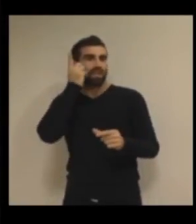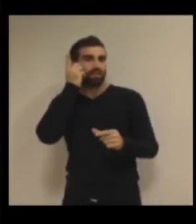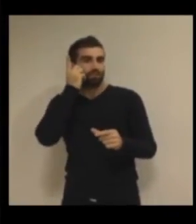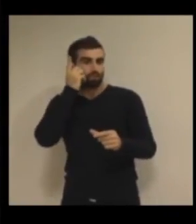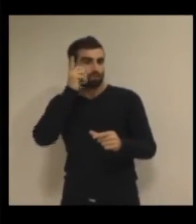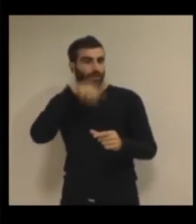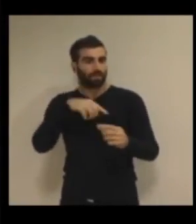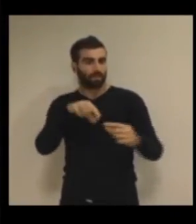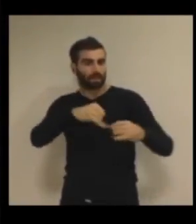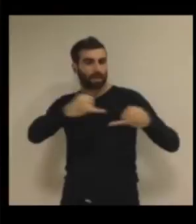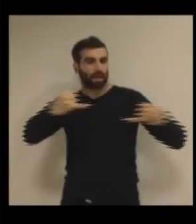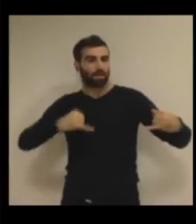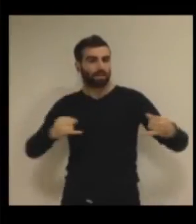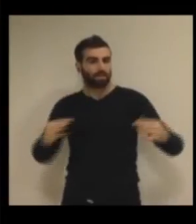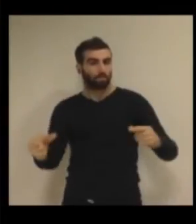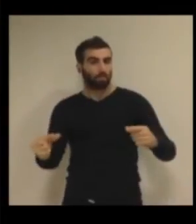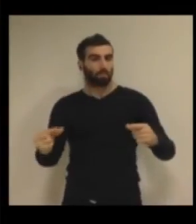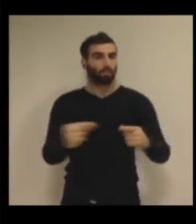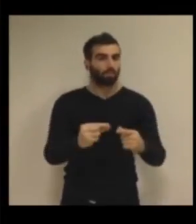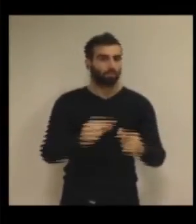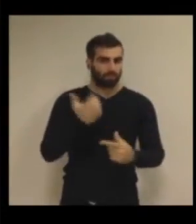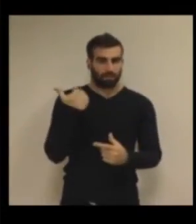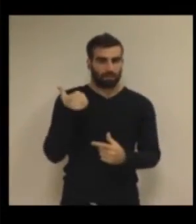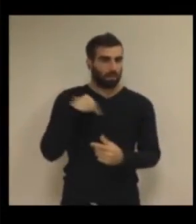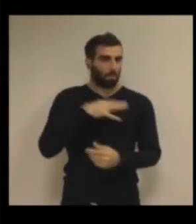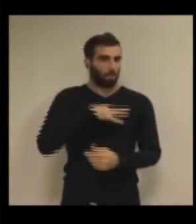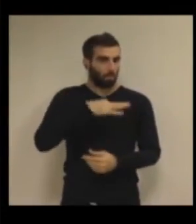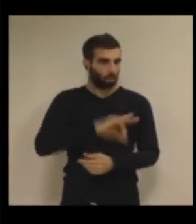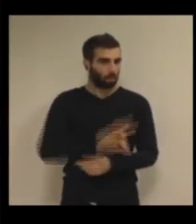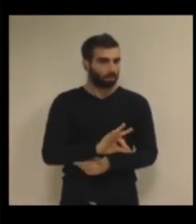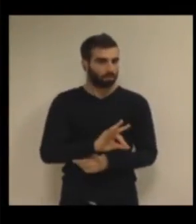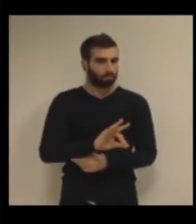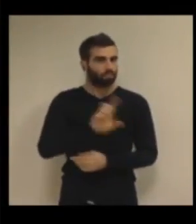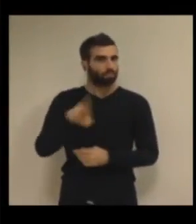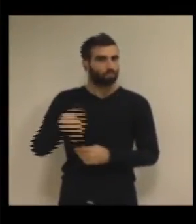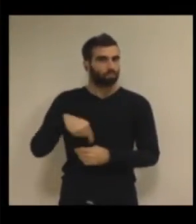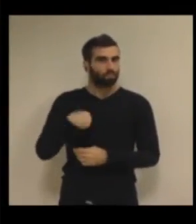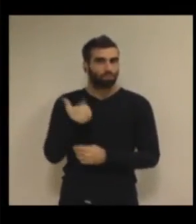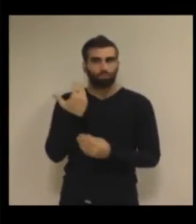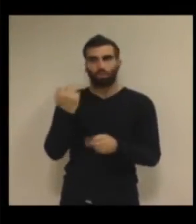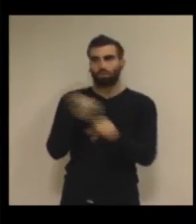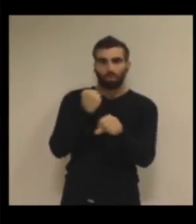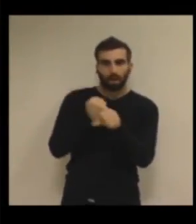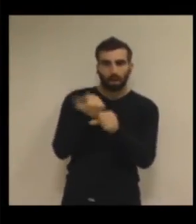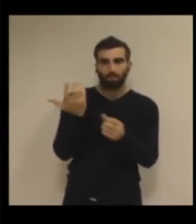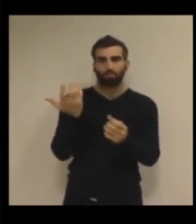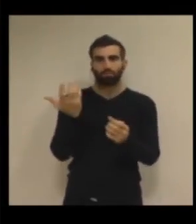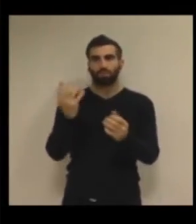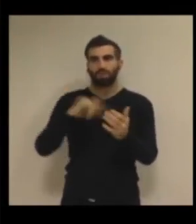y está todo hecho, ¿no? Es que tenemos que rehacer mucho del trabajo de los sistemas